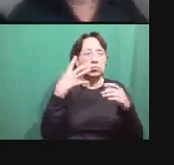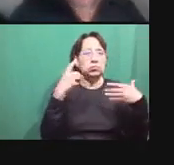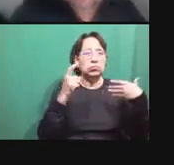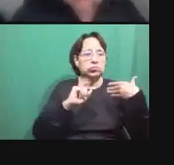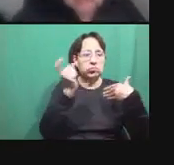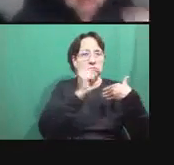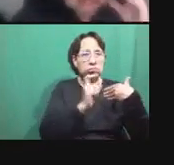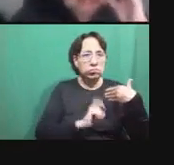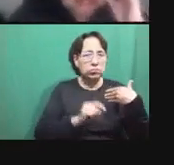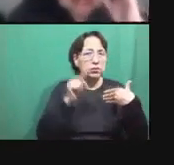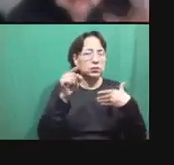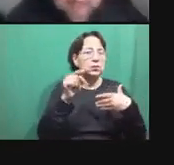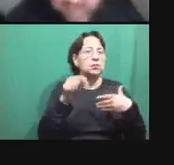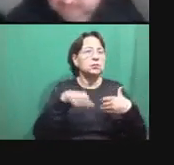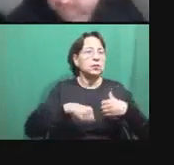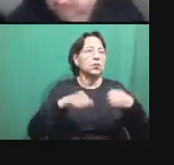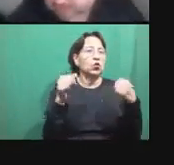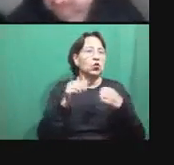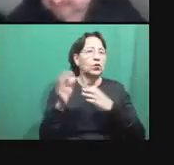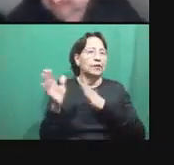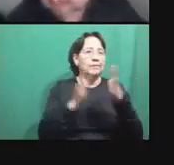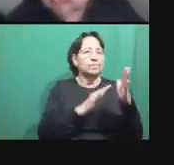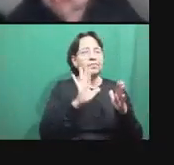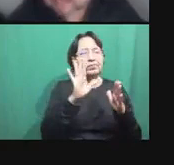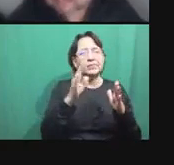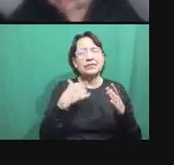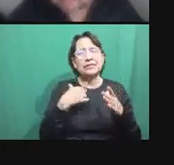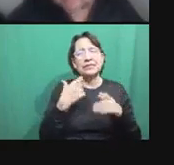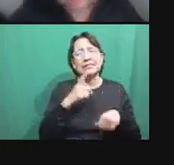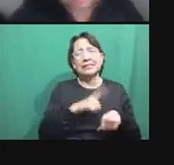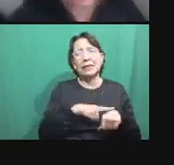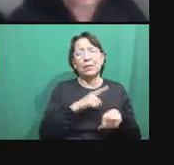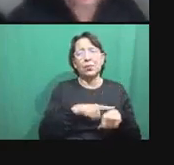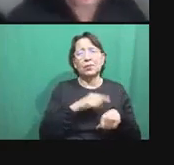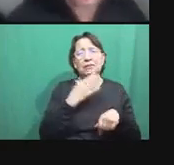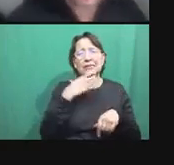ciudad. Voy a tratar de terminar lo más rápido que pueda, sé que ya me pasé el tiempo.